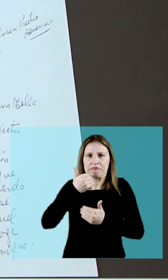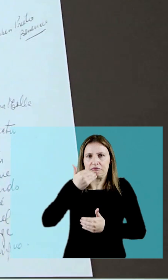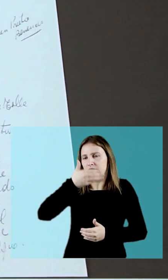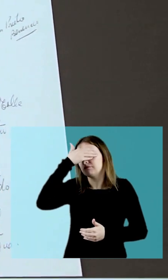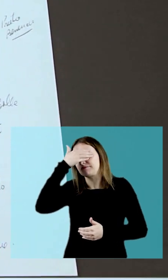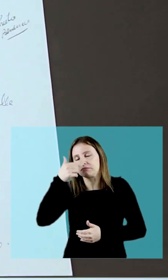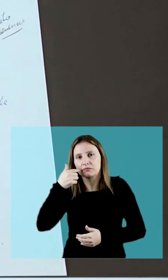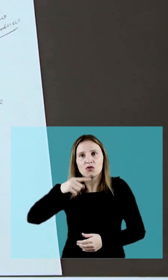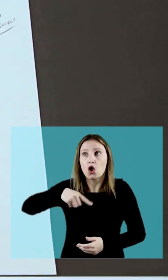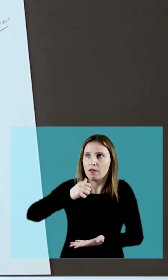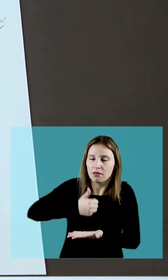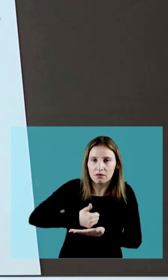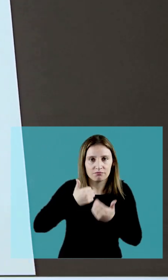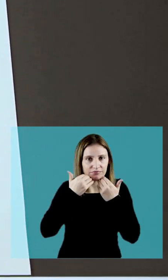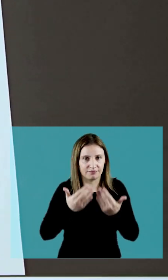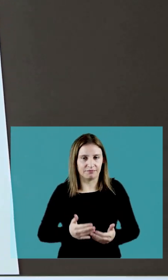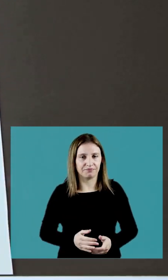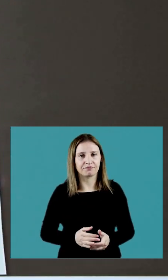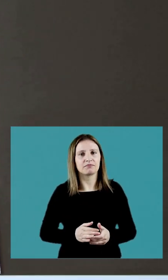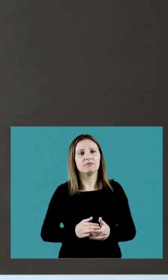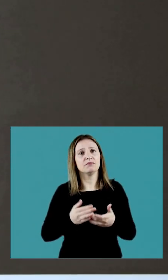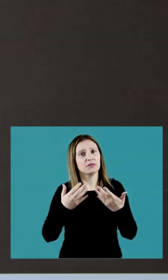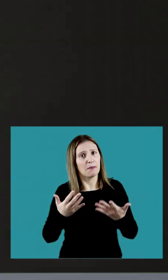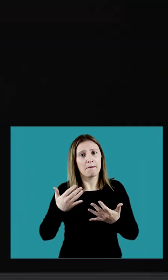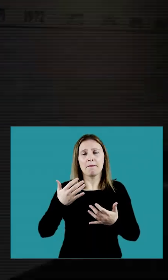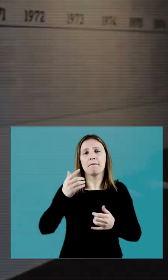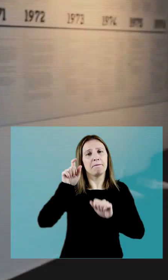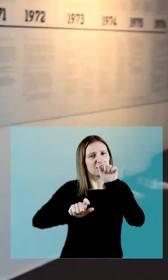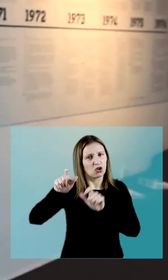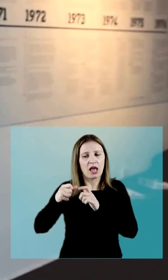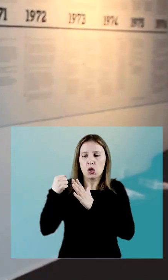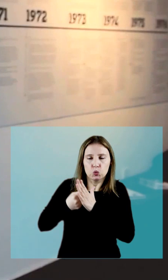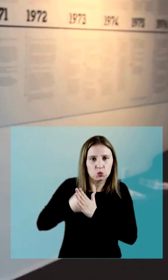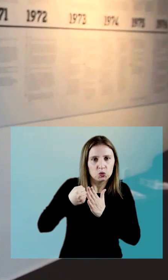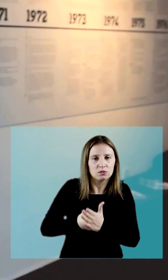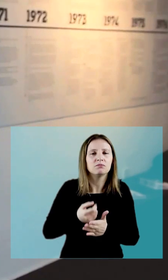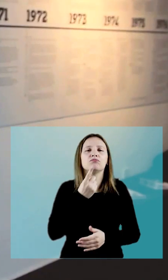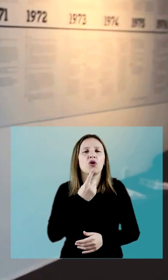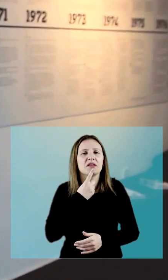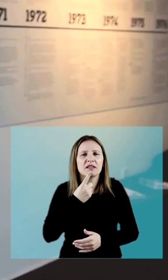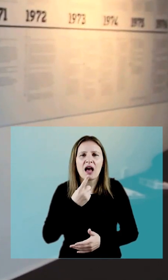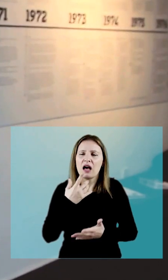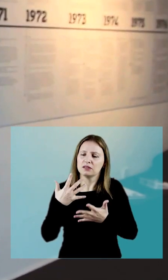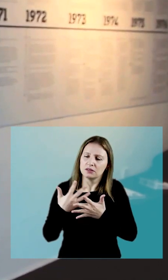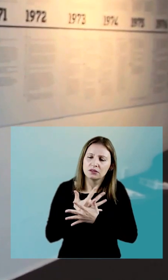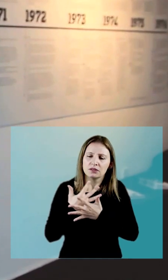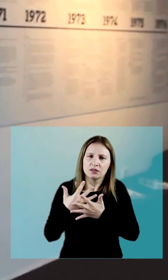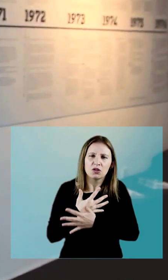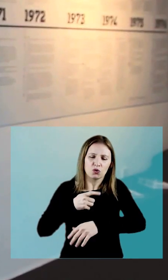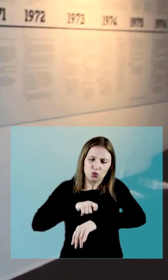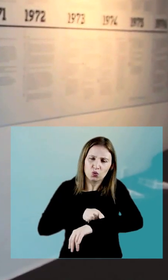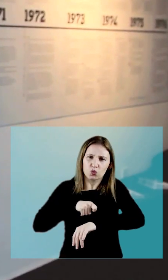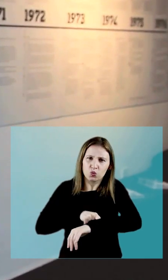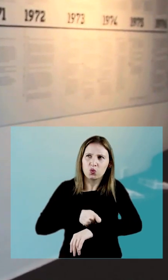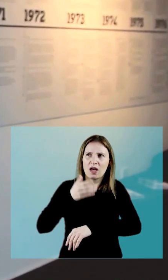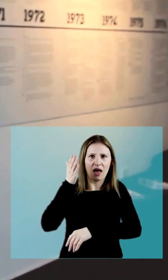el lugar en donde se encuentra. Son todos militantes políticos, vienen de días muy difíciles y muy duros de tortura en